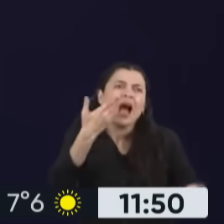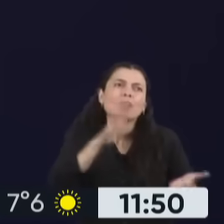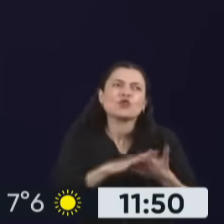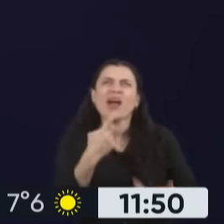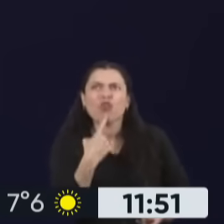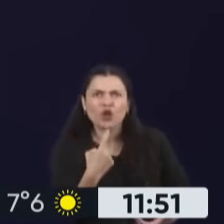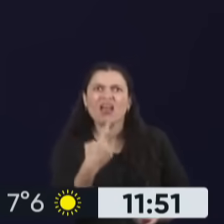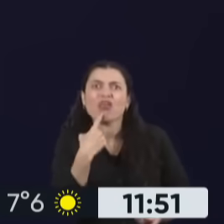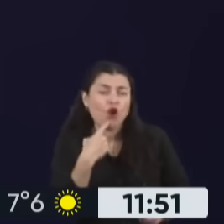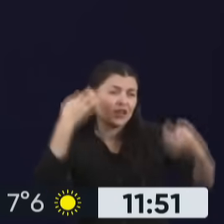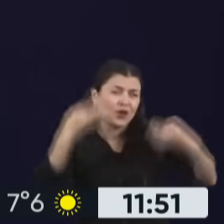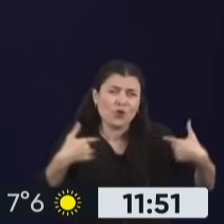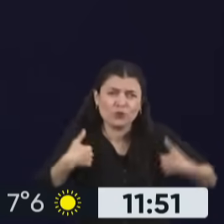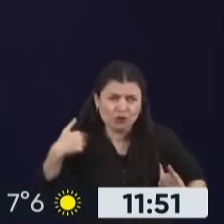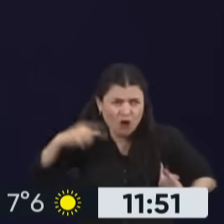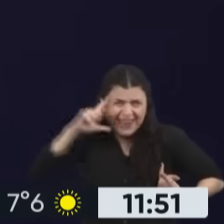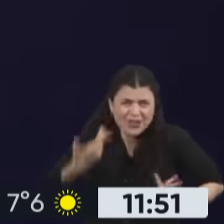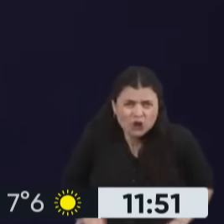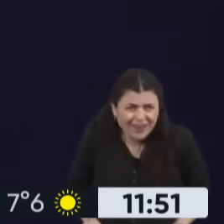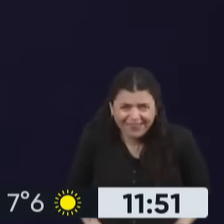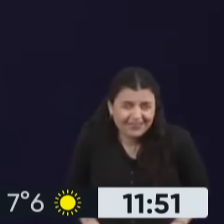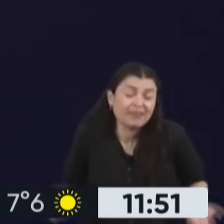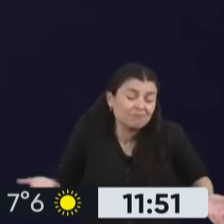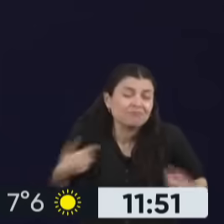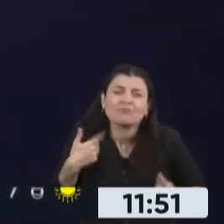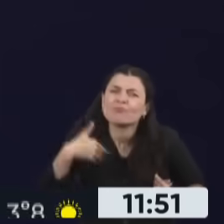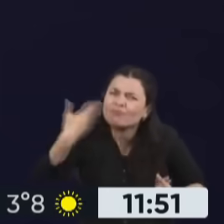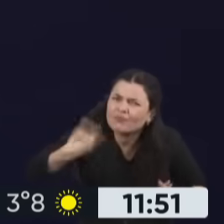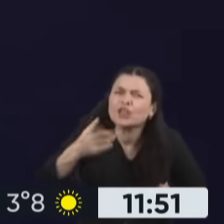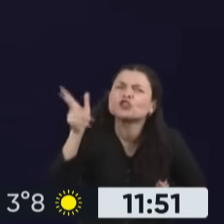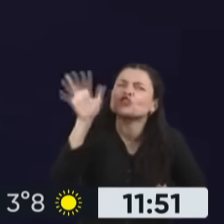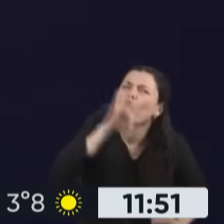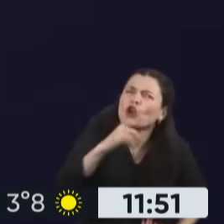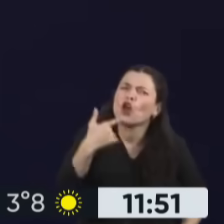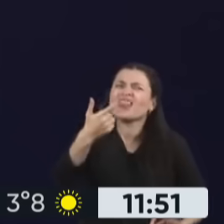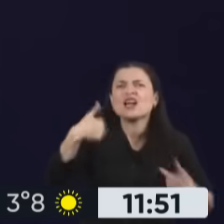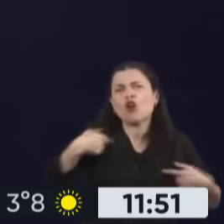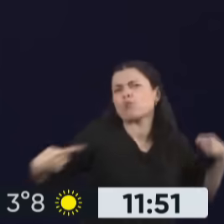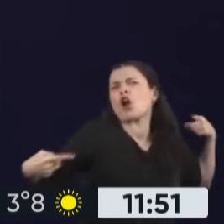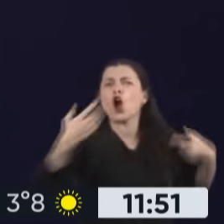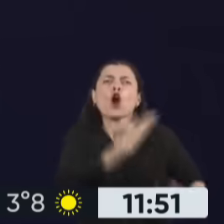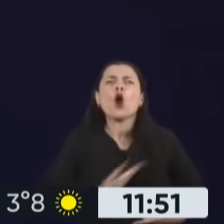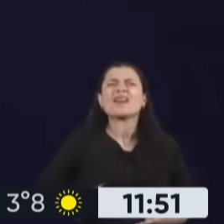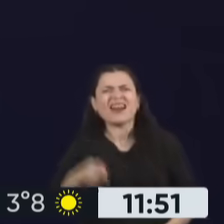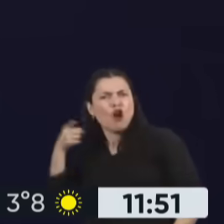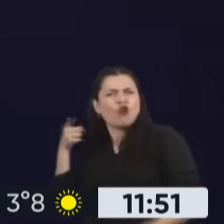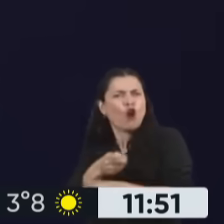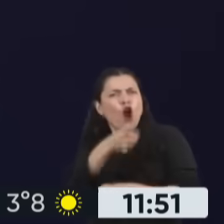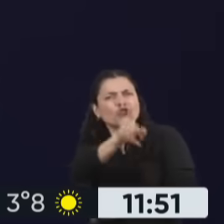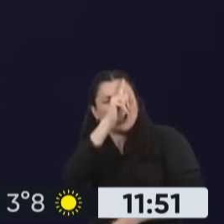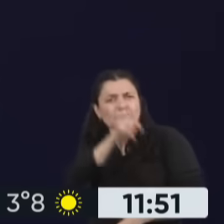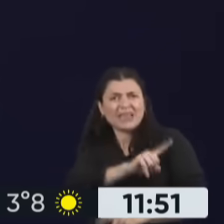injustamente, porque me la paso aclarando que nuestro problema no es con el Garrahan, no es con los médicos, no es con